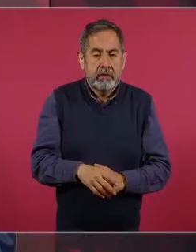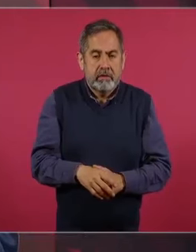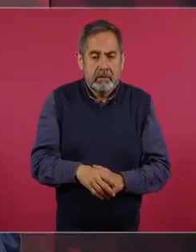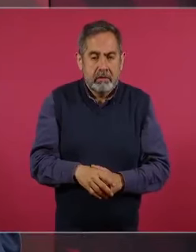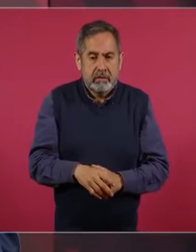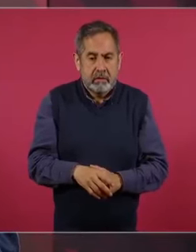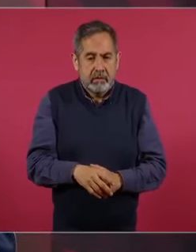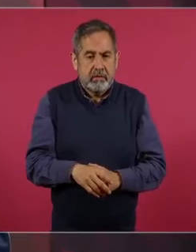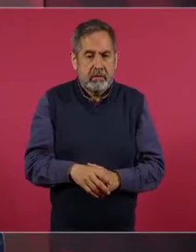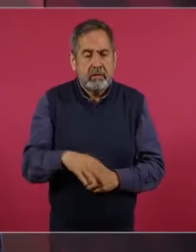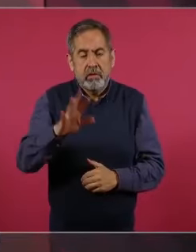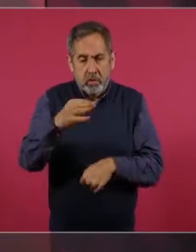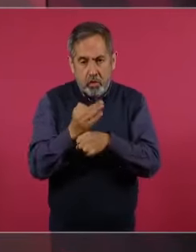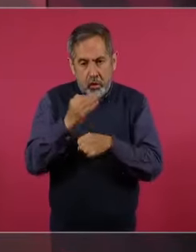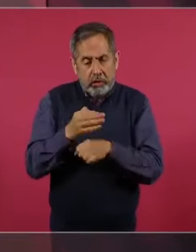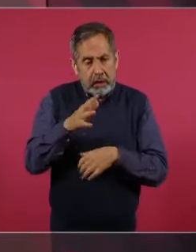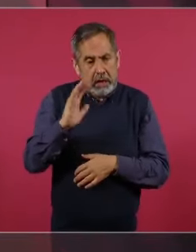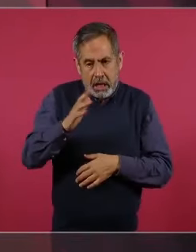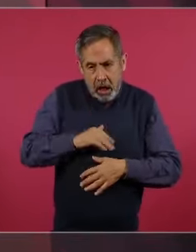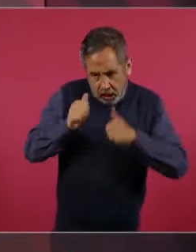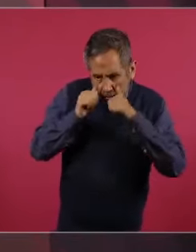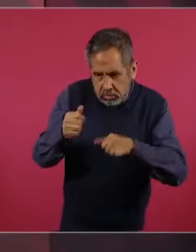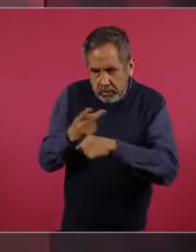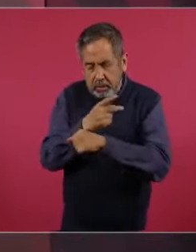se está atendiendo el asunto